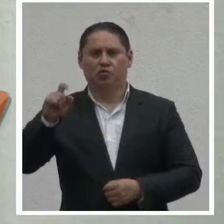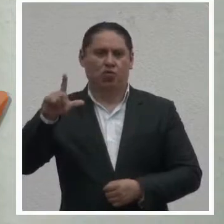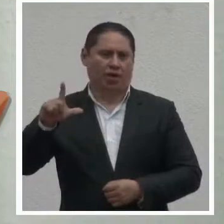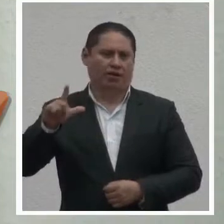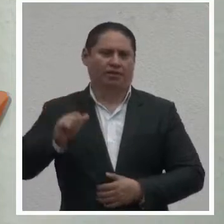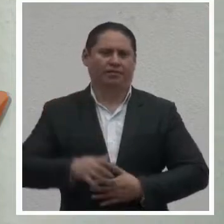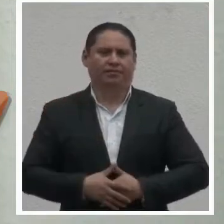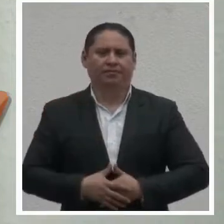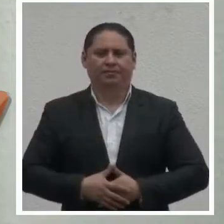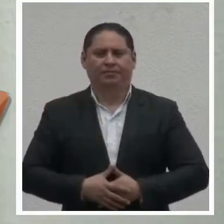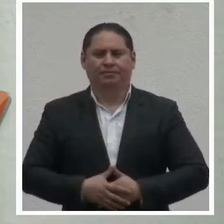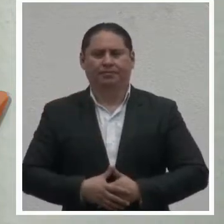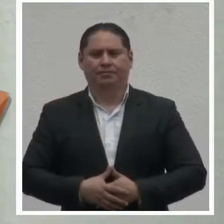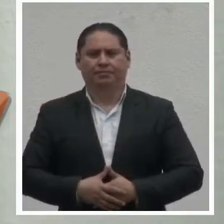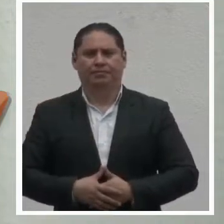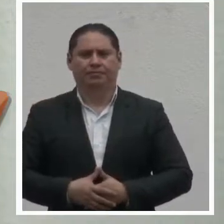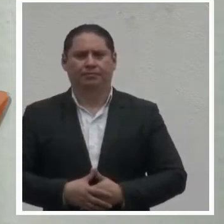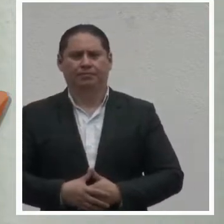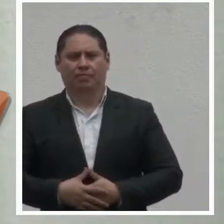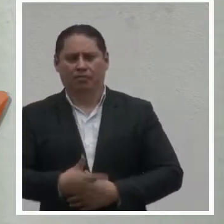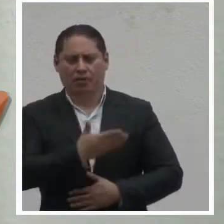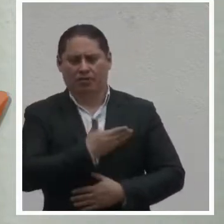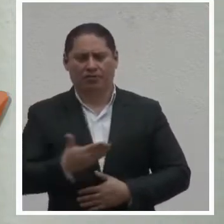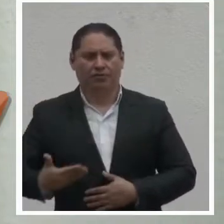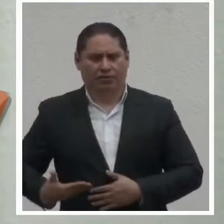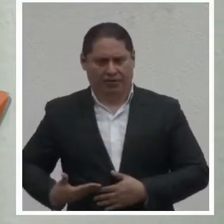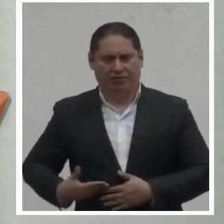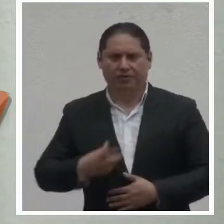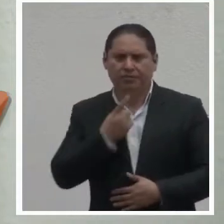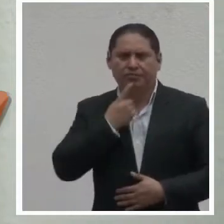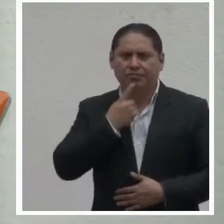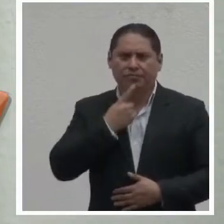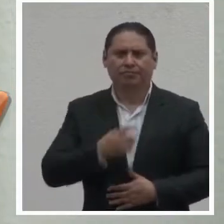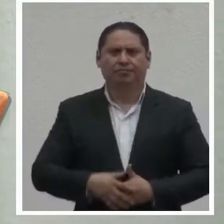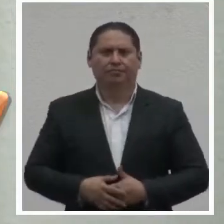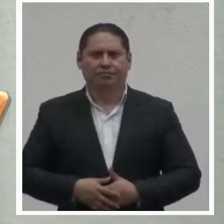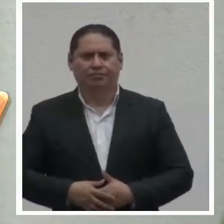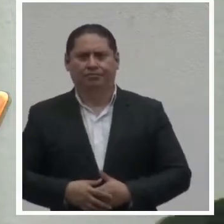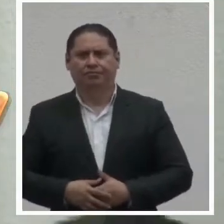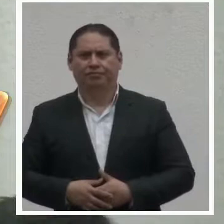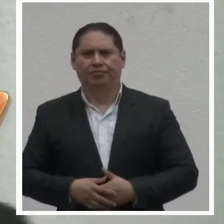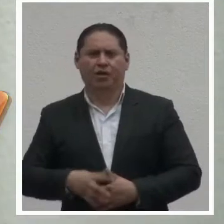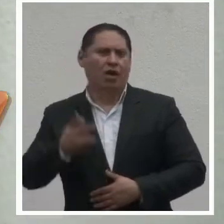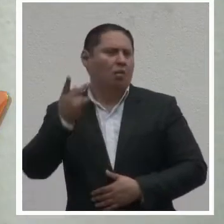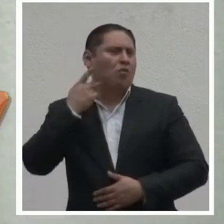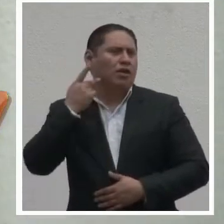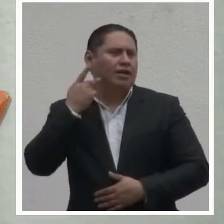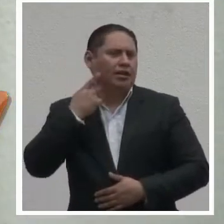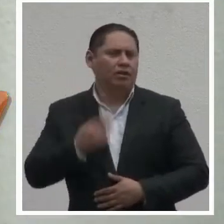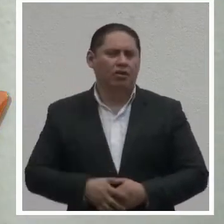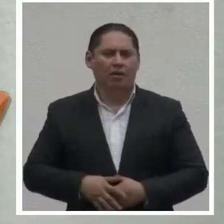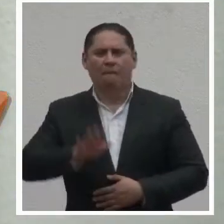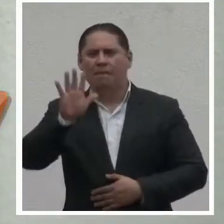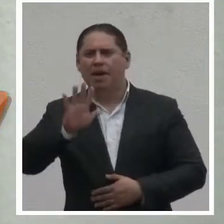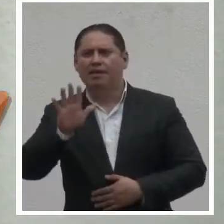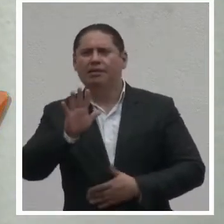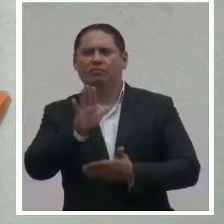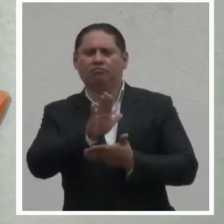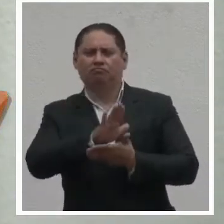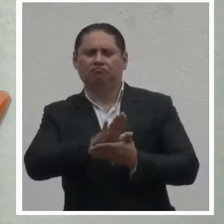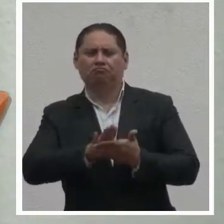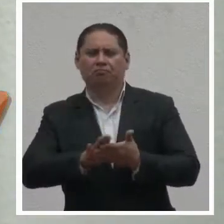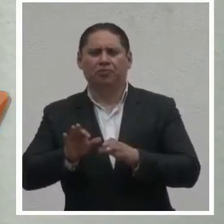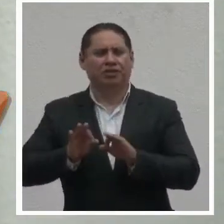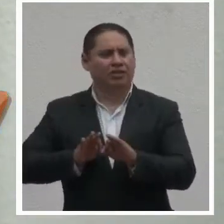López Obrador. El presidente de México concibe a la política como un noble oficio, como